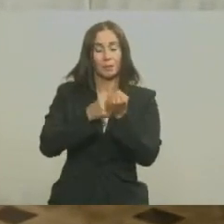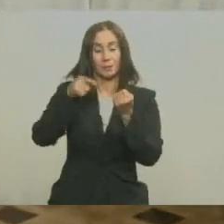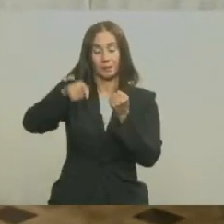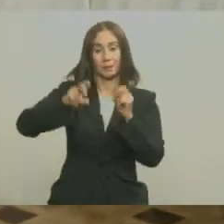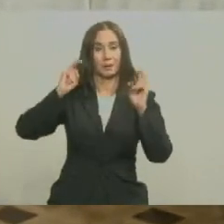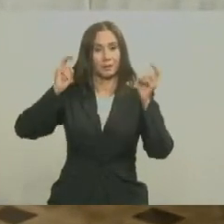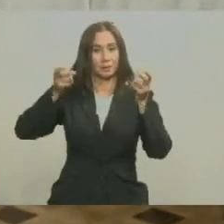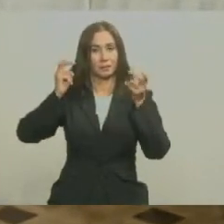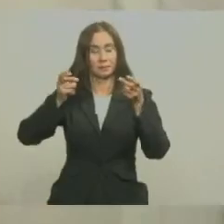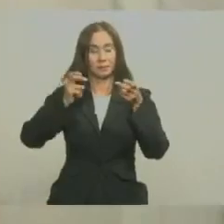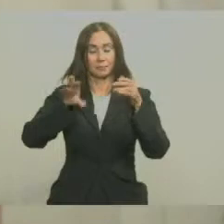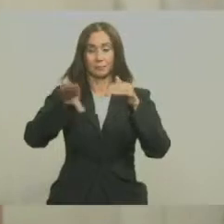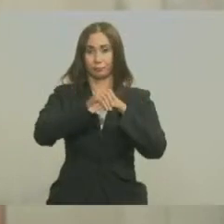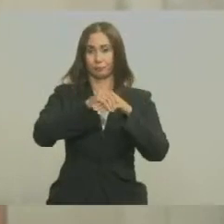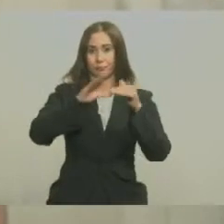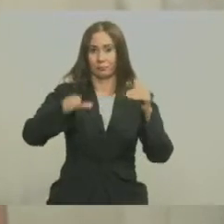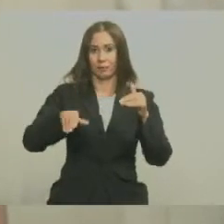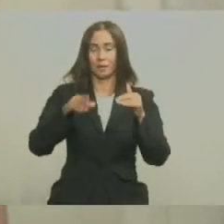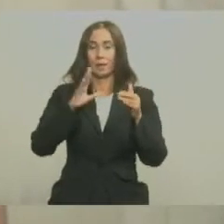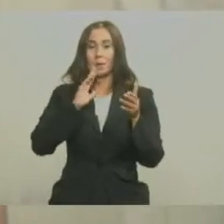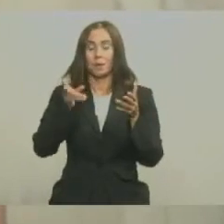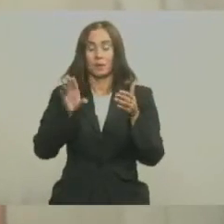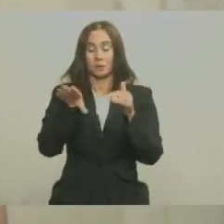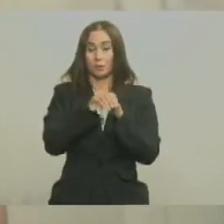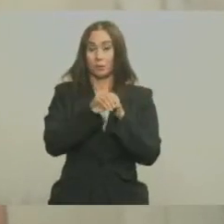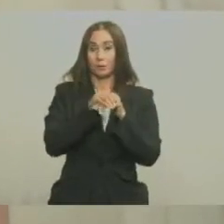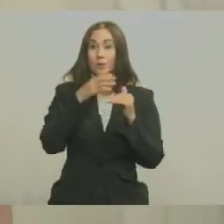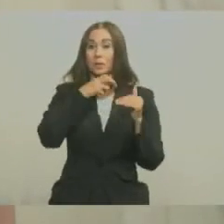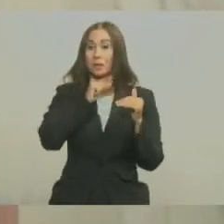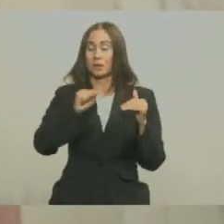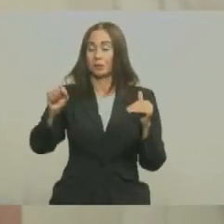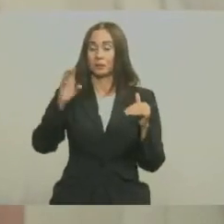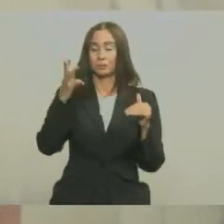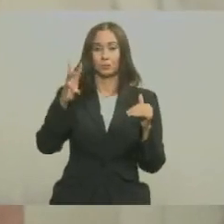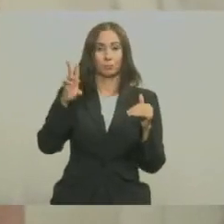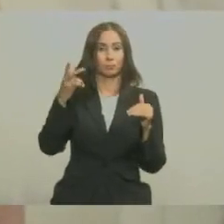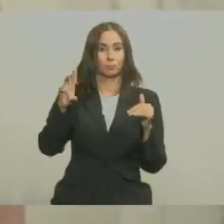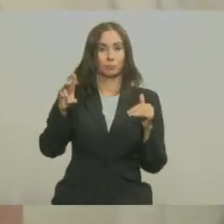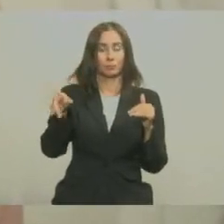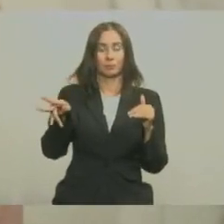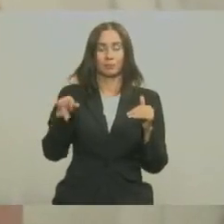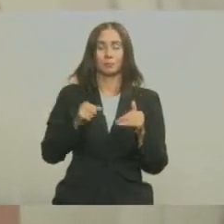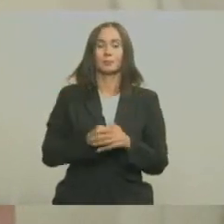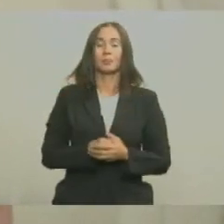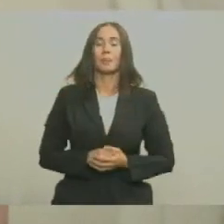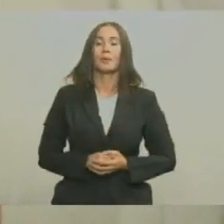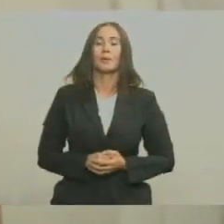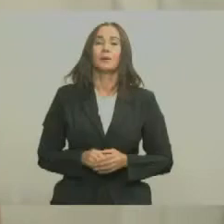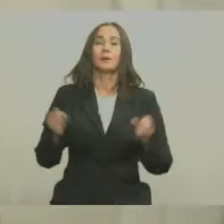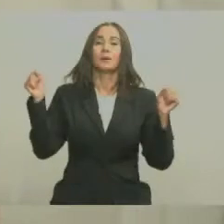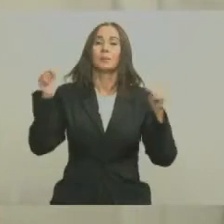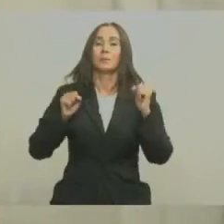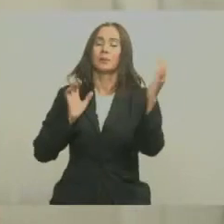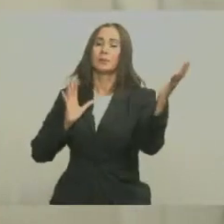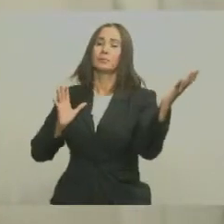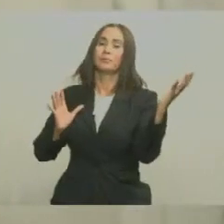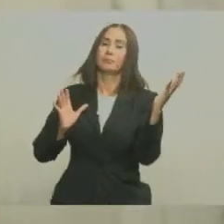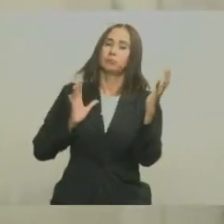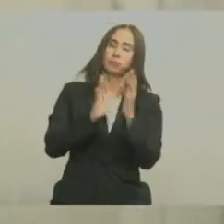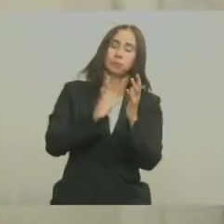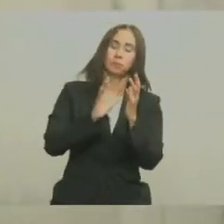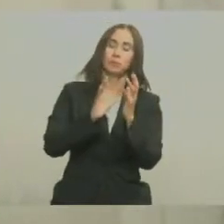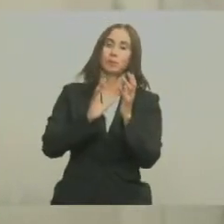esta problemática, estamos hablando de las uniones tempranas, del matrimonio infantil pueda enfrentarse